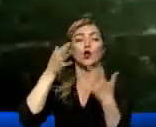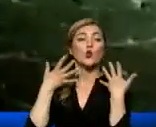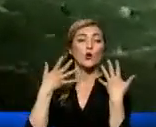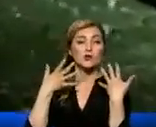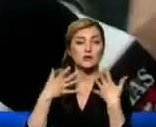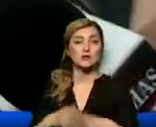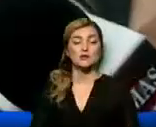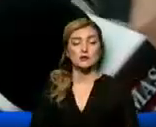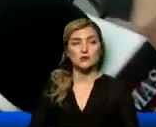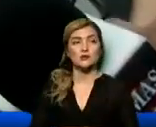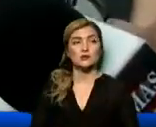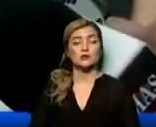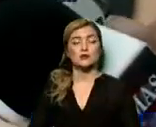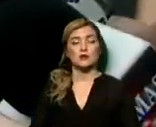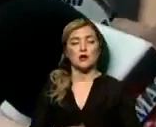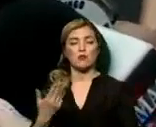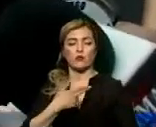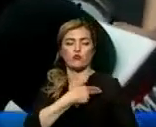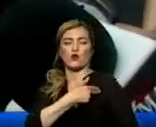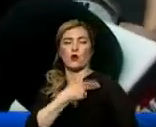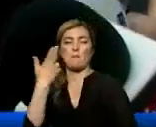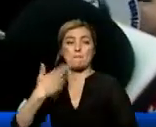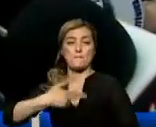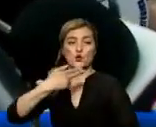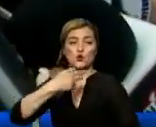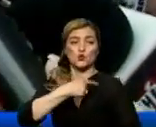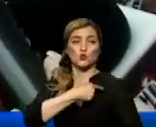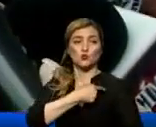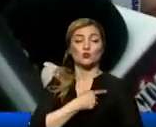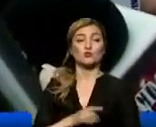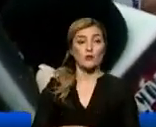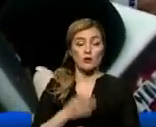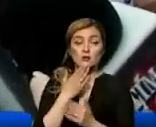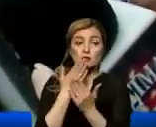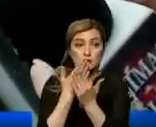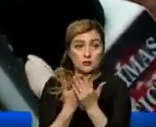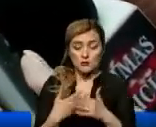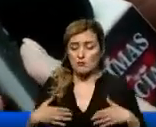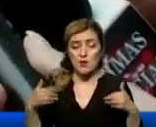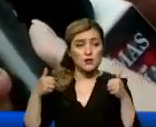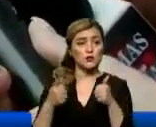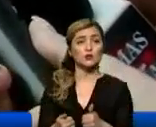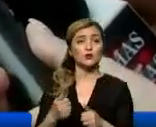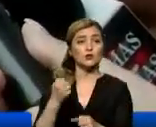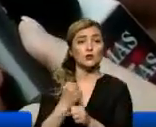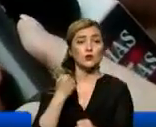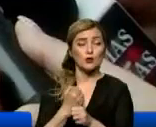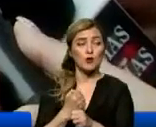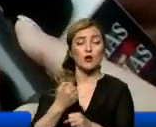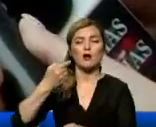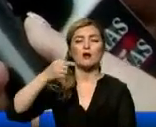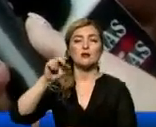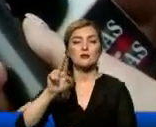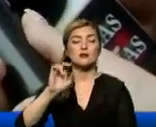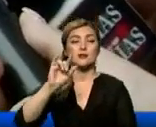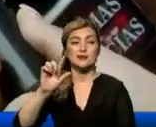una bala está alojada en su hombro y por supuesto estamos aquí para agradecer y reconocer el valor y el trabajo del cabo guillén y en